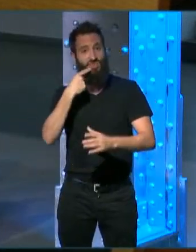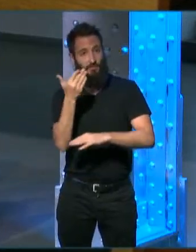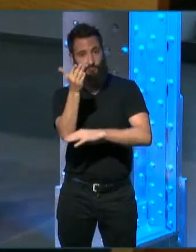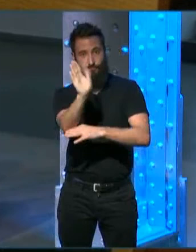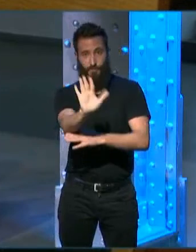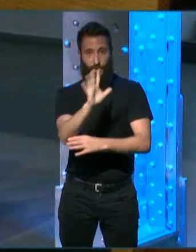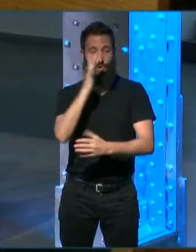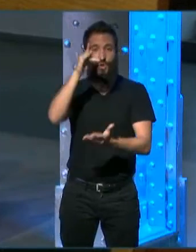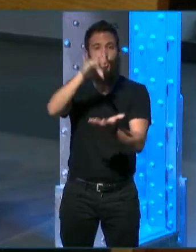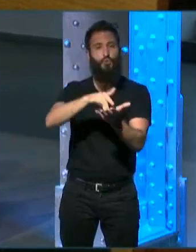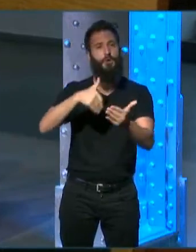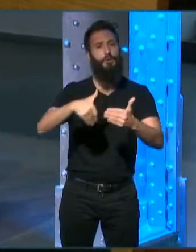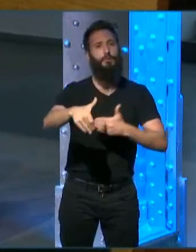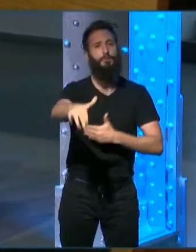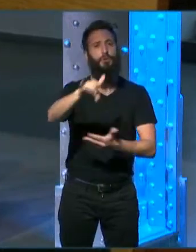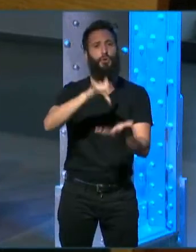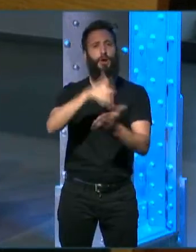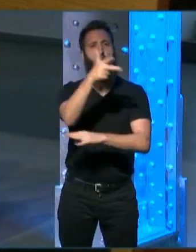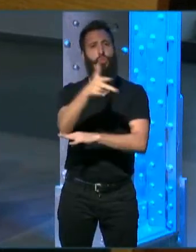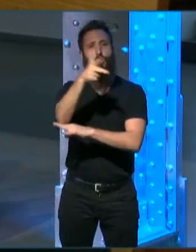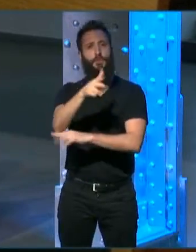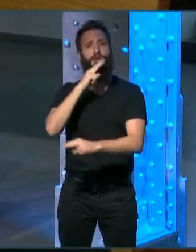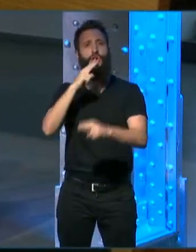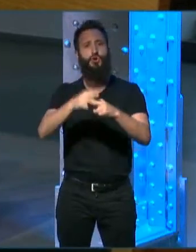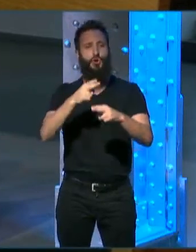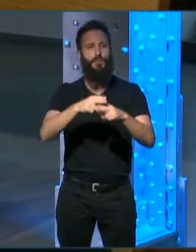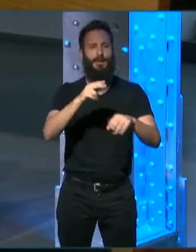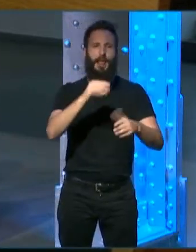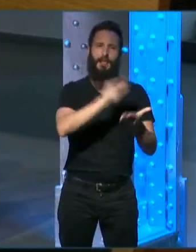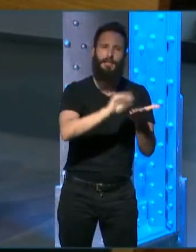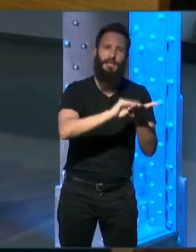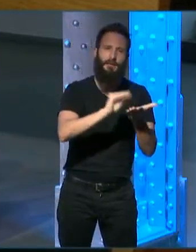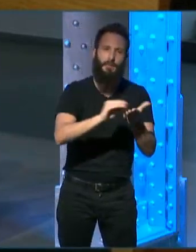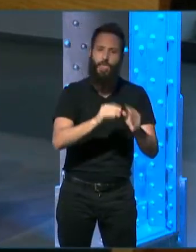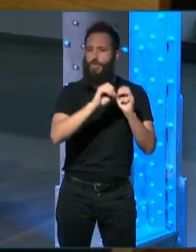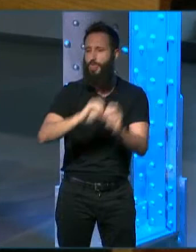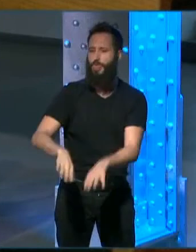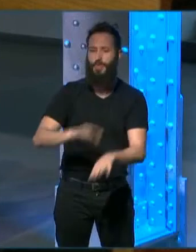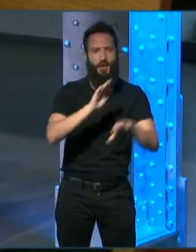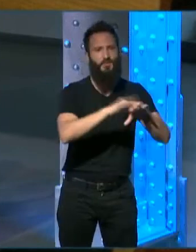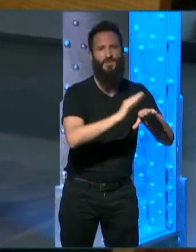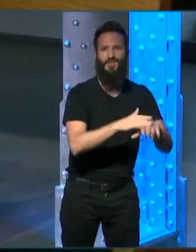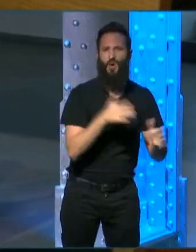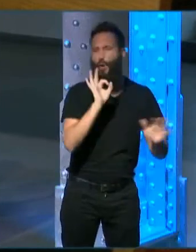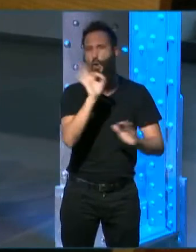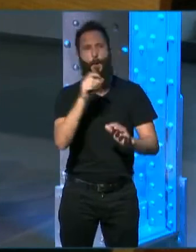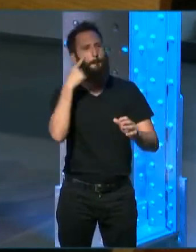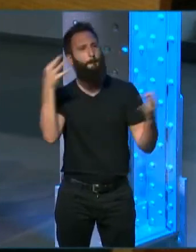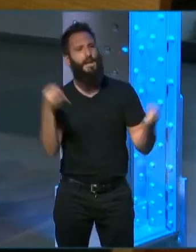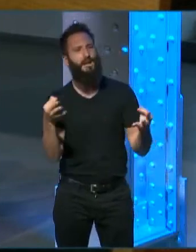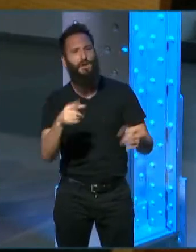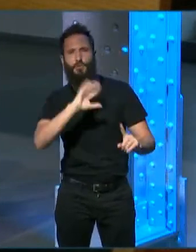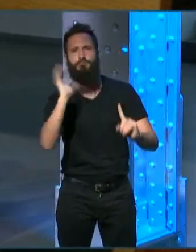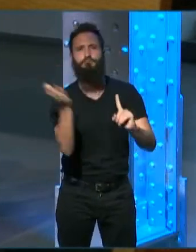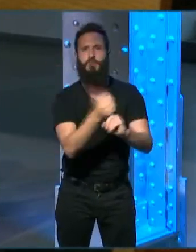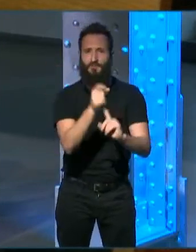haber un documental que sea ¿por qué hemos dejado de escribir? Y hay un documental sobre ese estilo. ¿O está en peligro? ¿Cómo se detecta esto? O sea, ¿qué ocurre? ¿Qué va a ocurrir